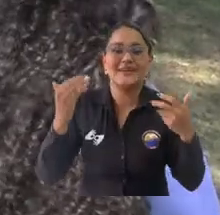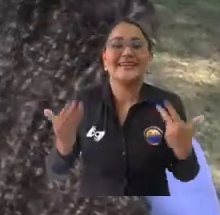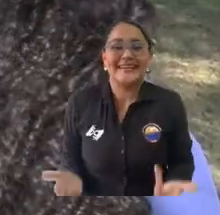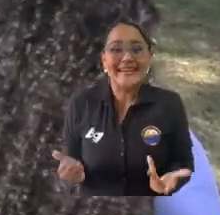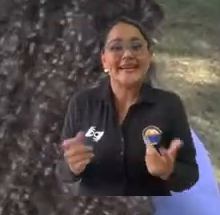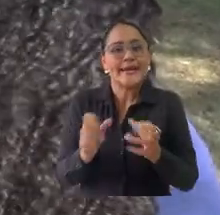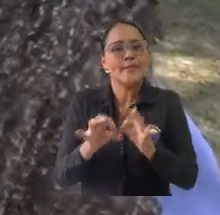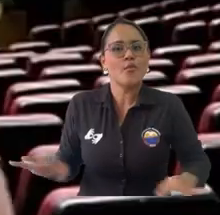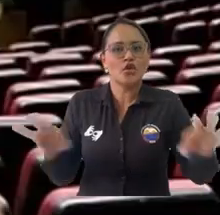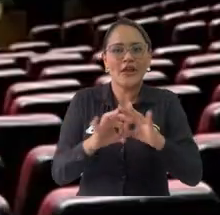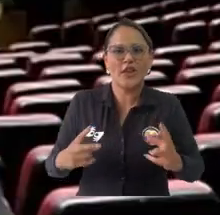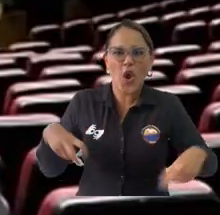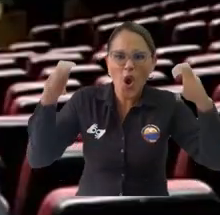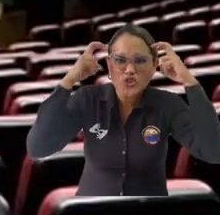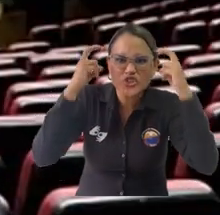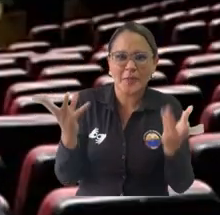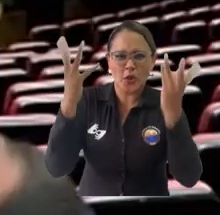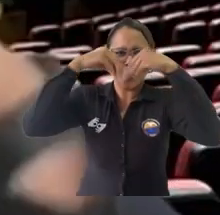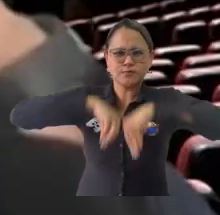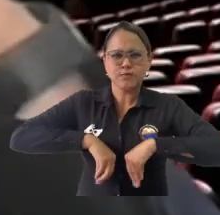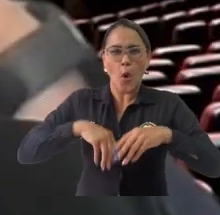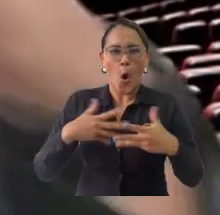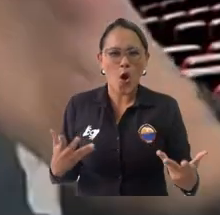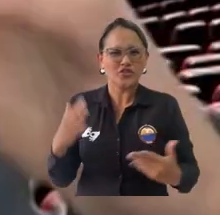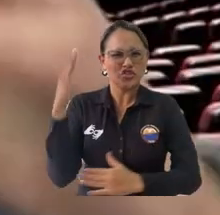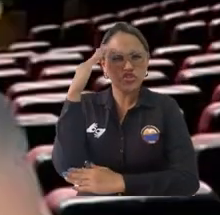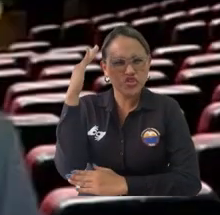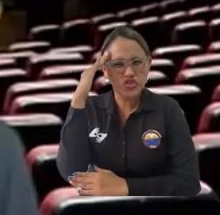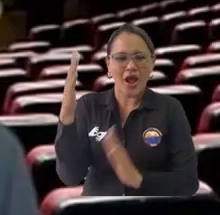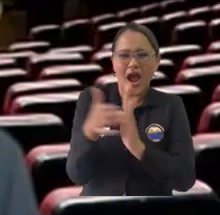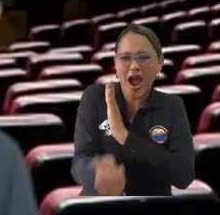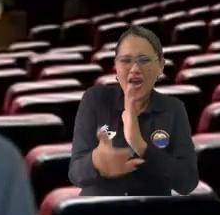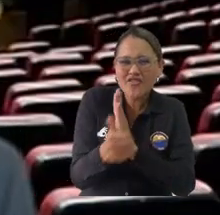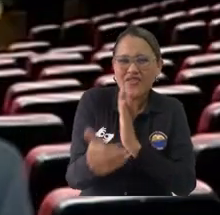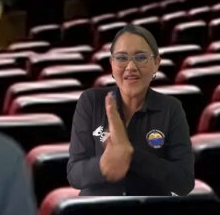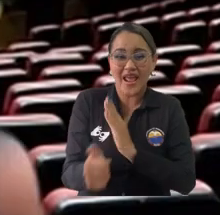tiene esa parte de conocimiento que es más intrínseco, esas